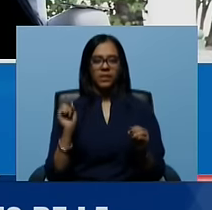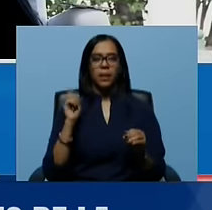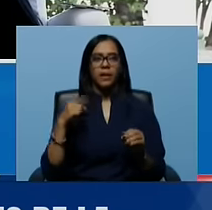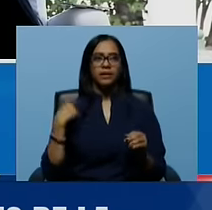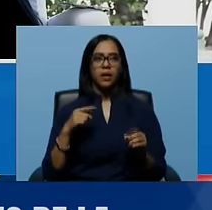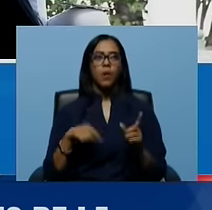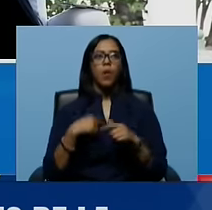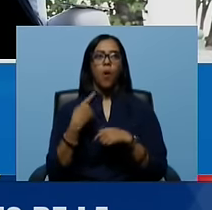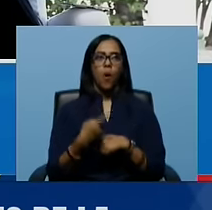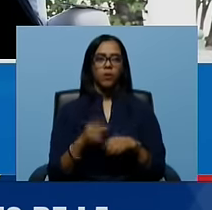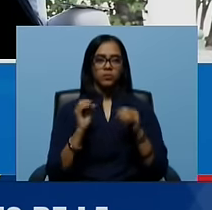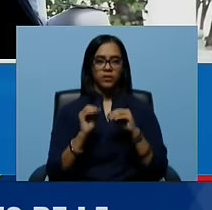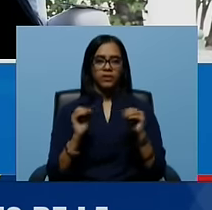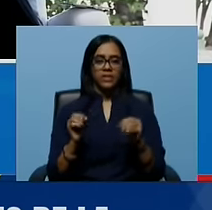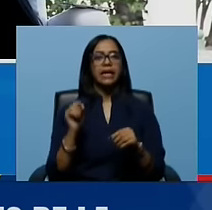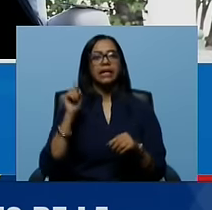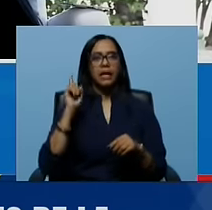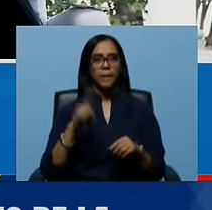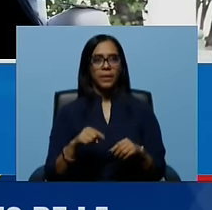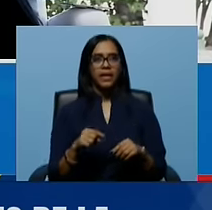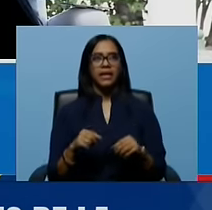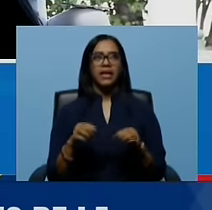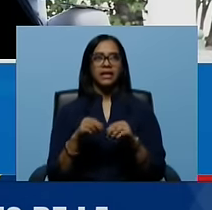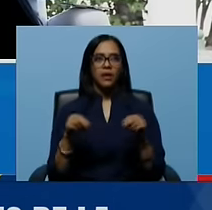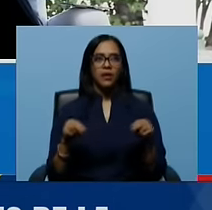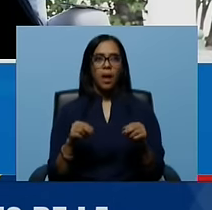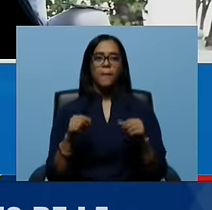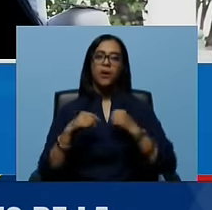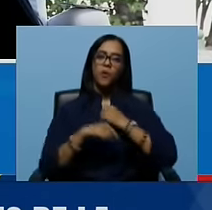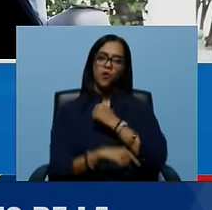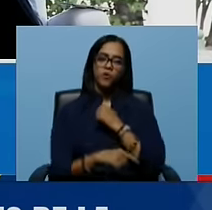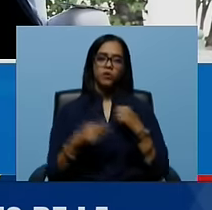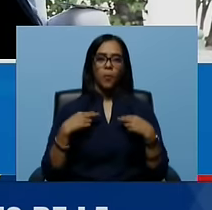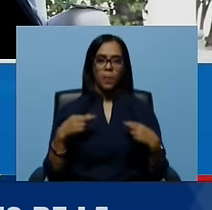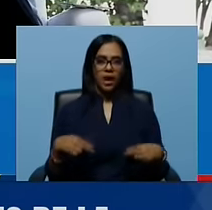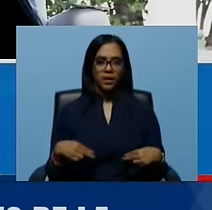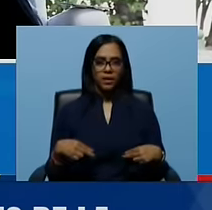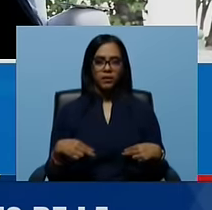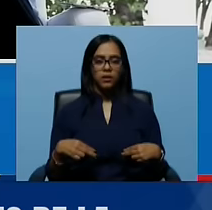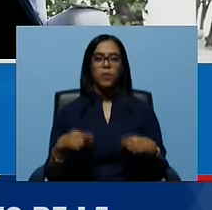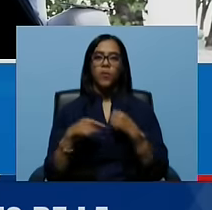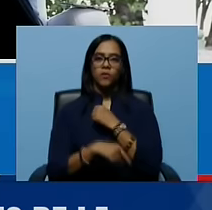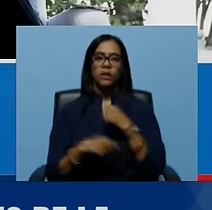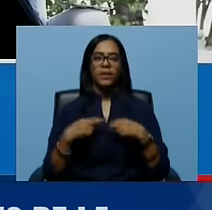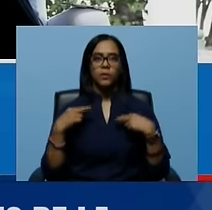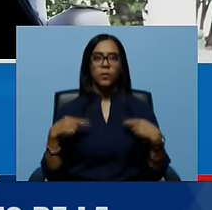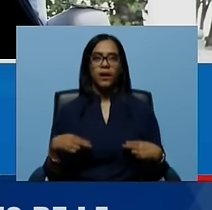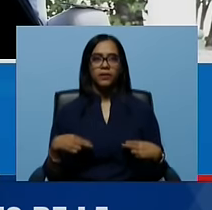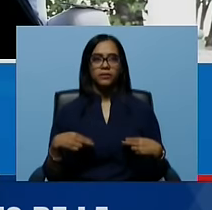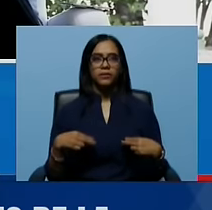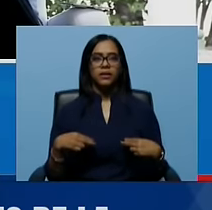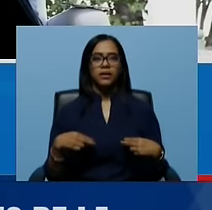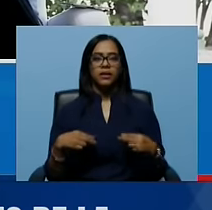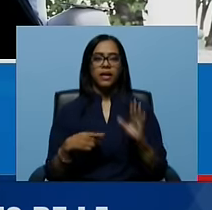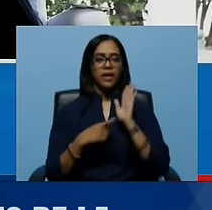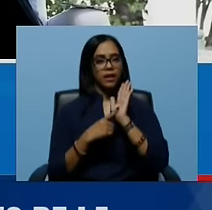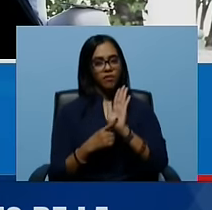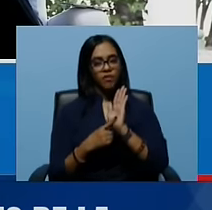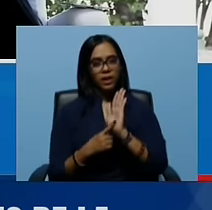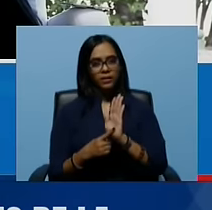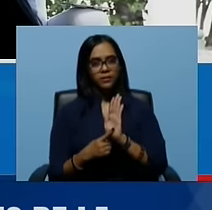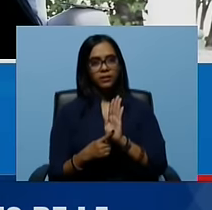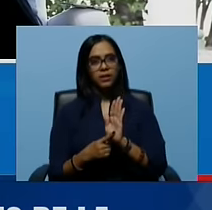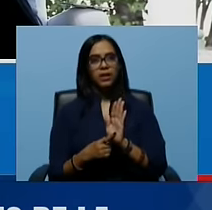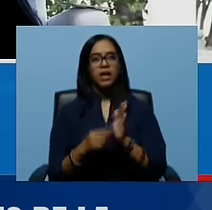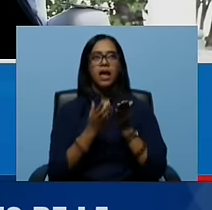referencia que también es territorial, pero es profunda humana, profundamente humana, que es la referencia de